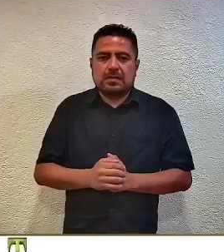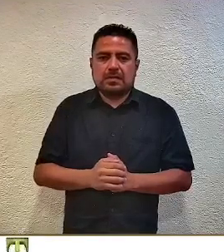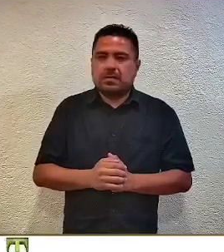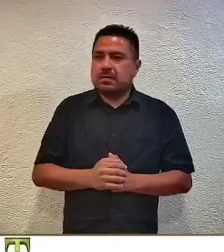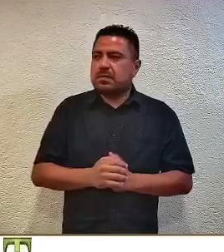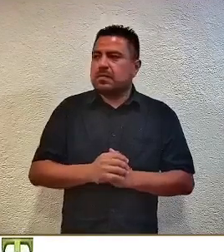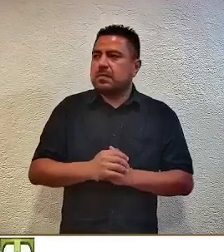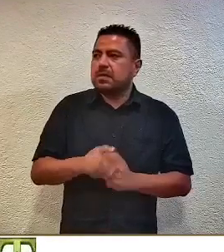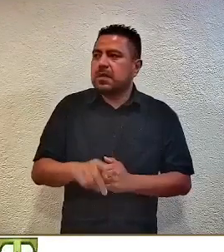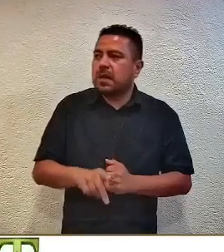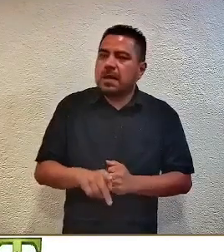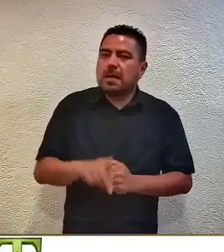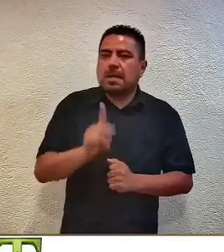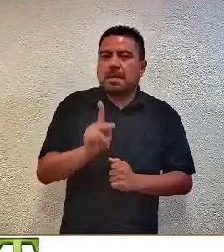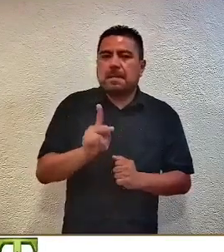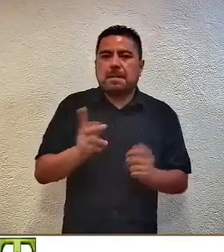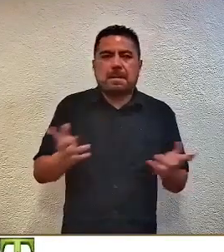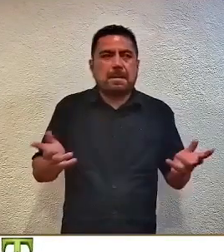sin embargo,